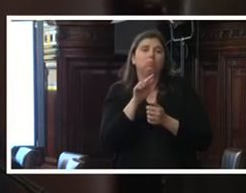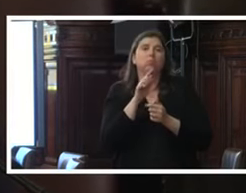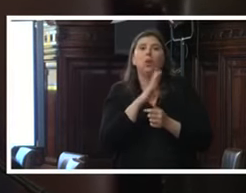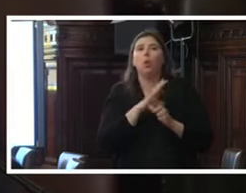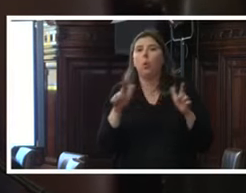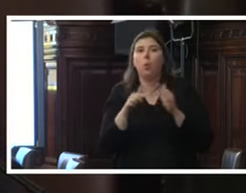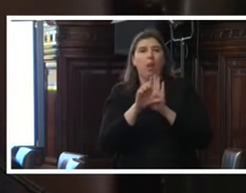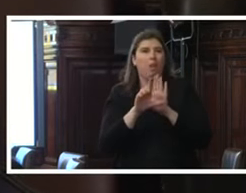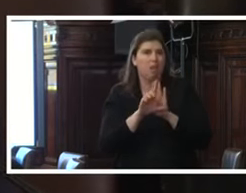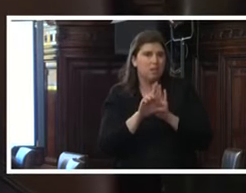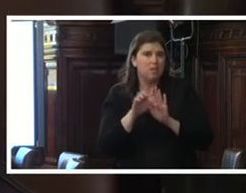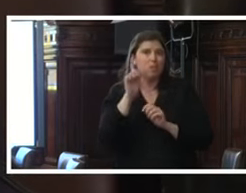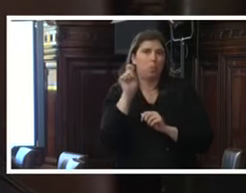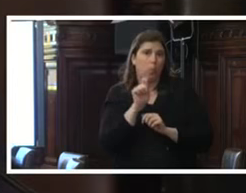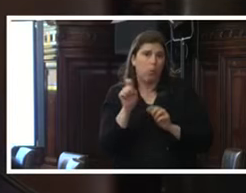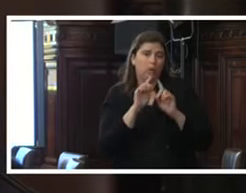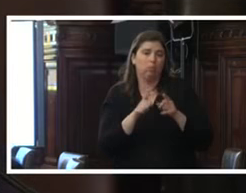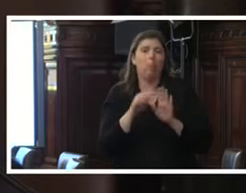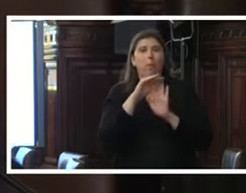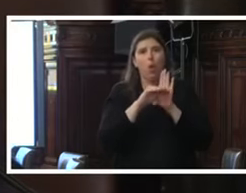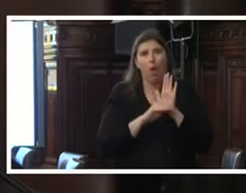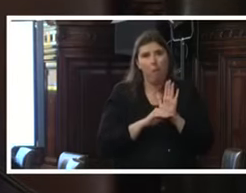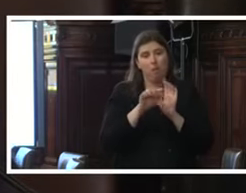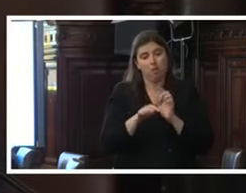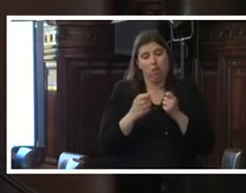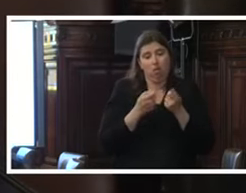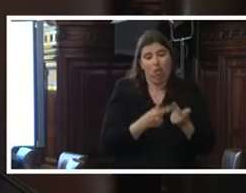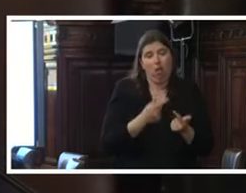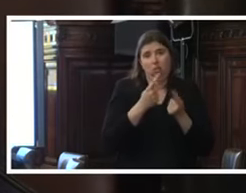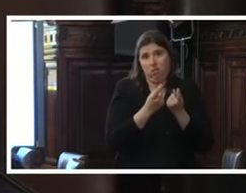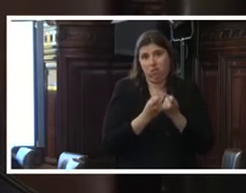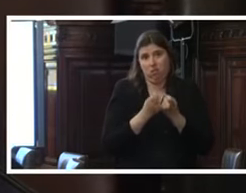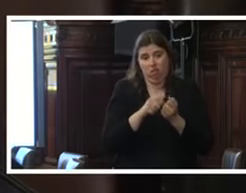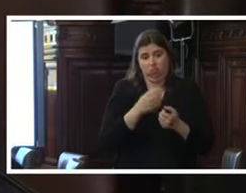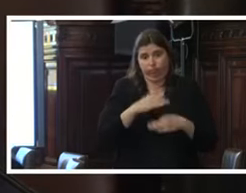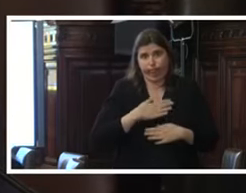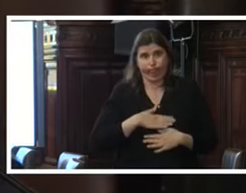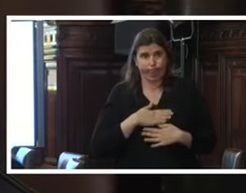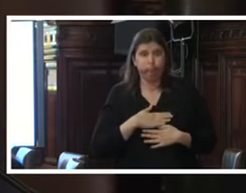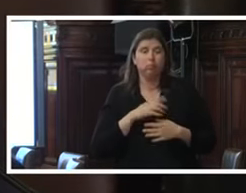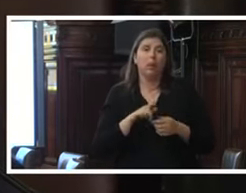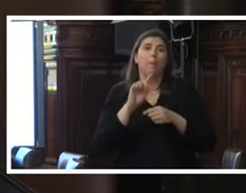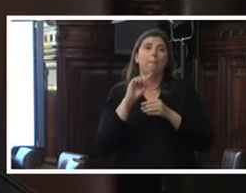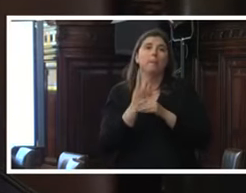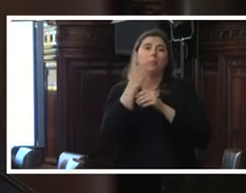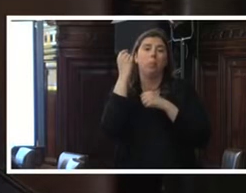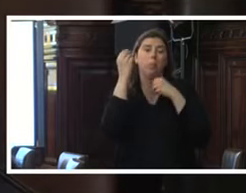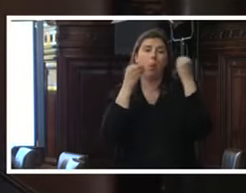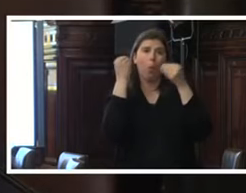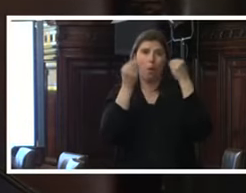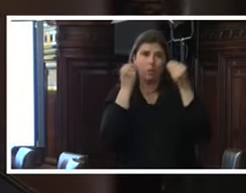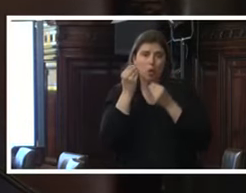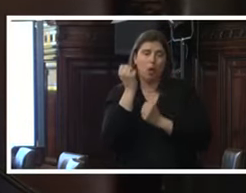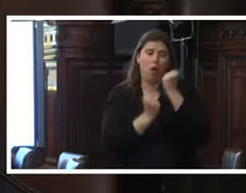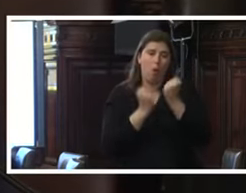públicas y programas que vayan orientadas a solventar sus necesidades una de las principales preocupaciones en el aspecto económico y